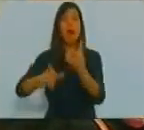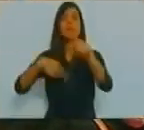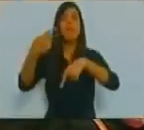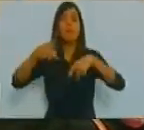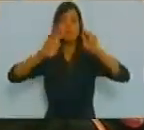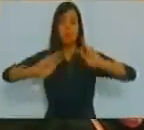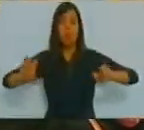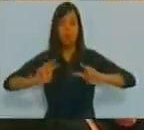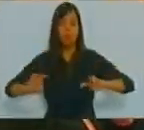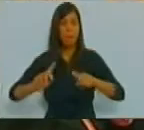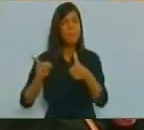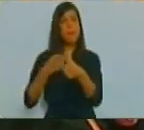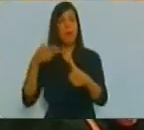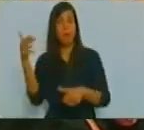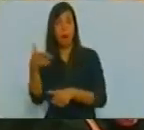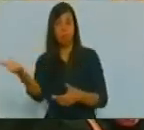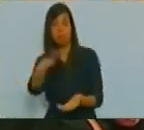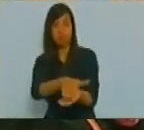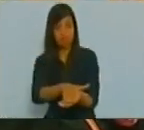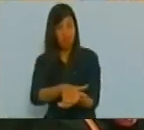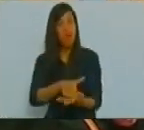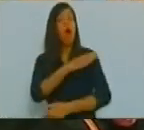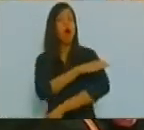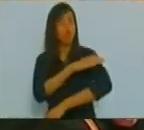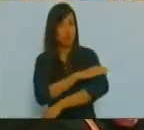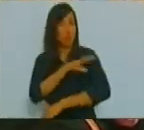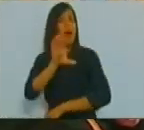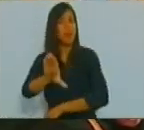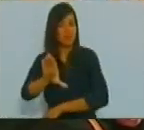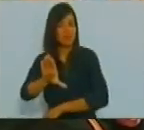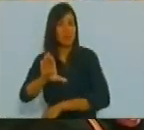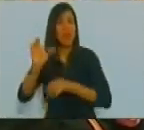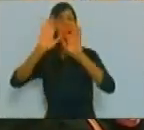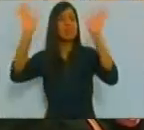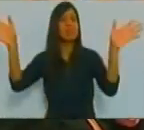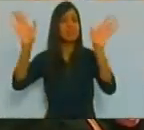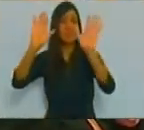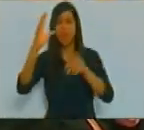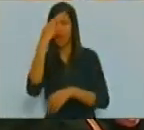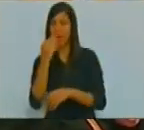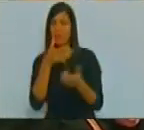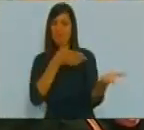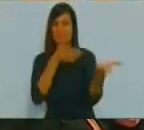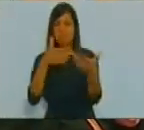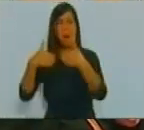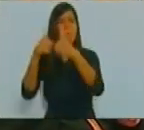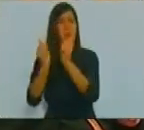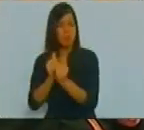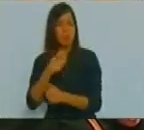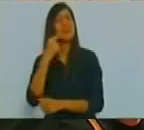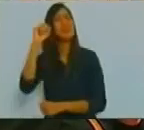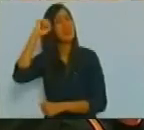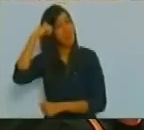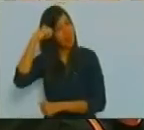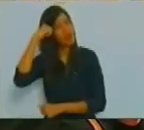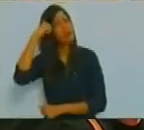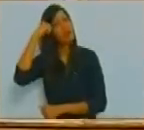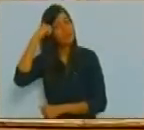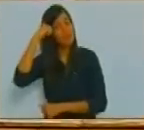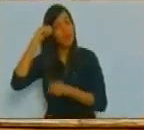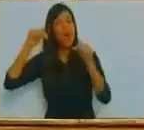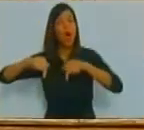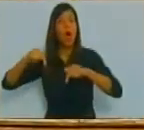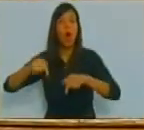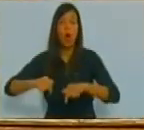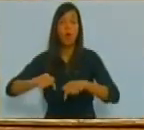que venimos a los tiempos del caracas o así que hay que valorar lo que hoy está ocurriendo